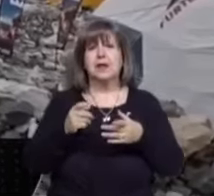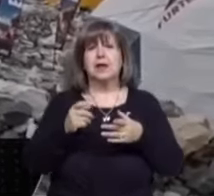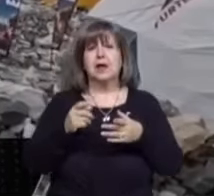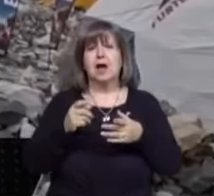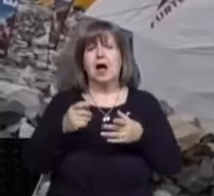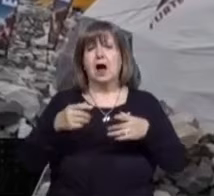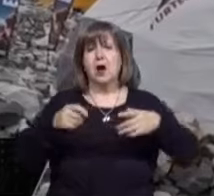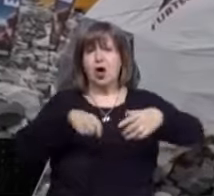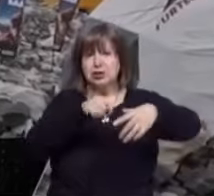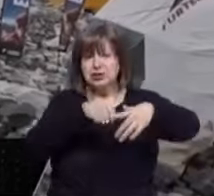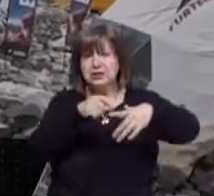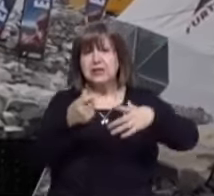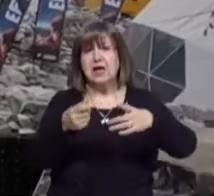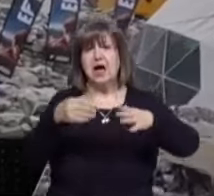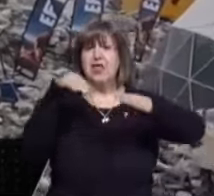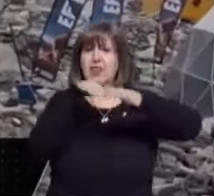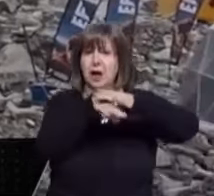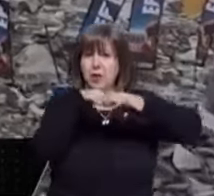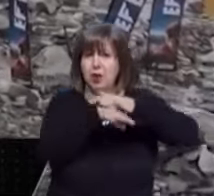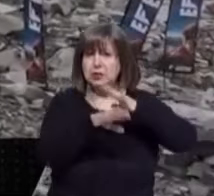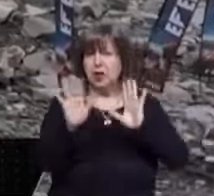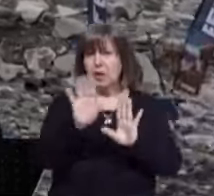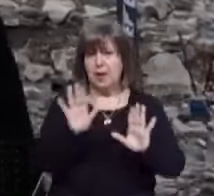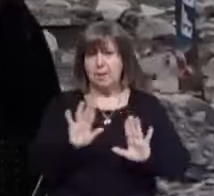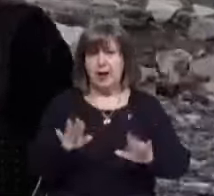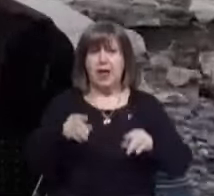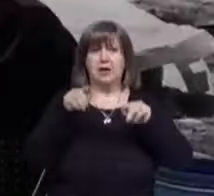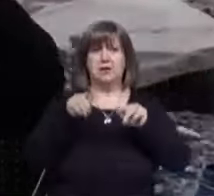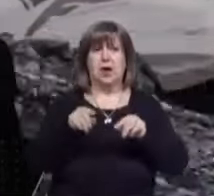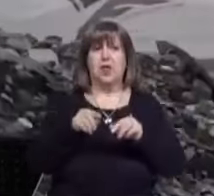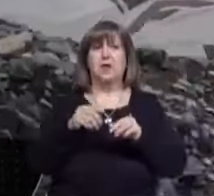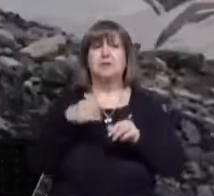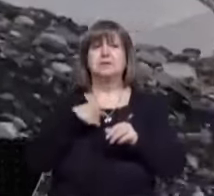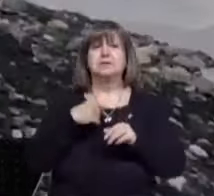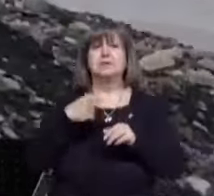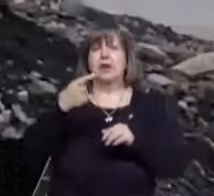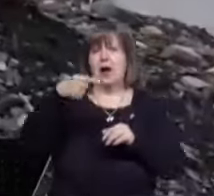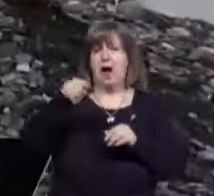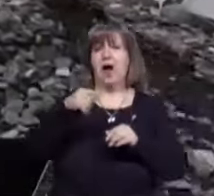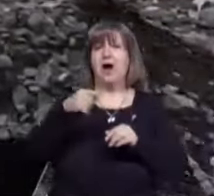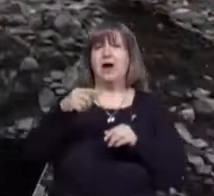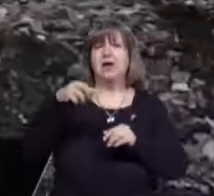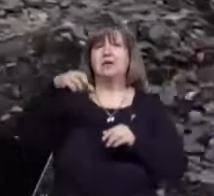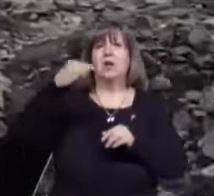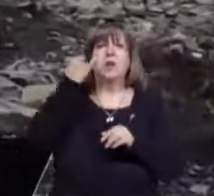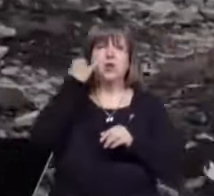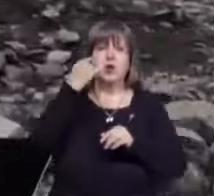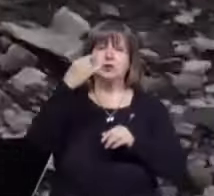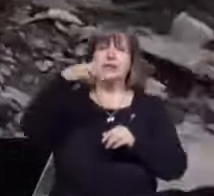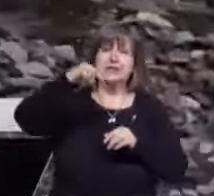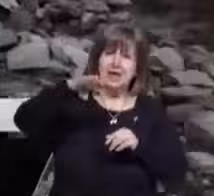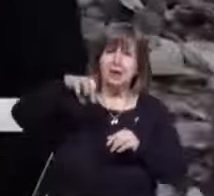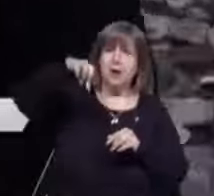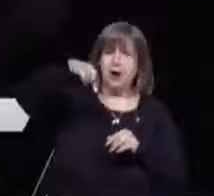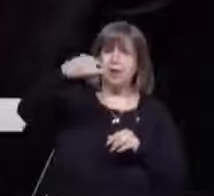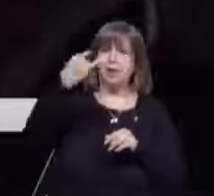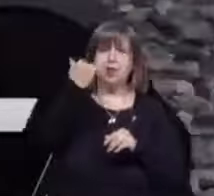las cocinas, los depósitos, todo. Ahora vamos a ver la puya, que es hermosa también.